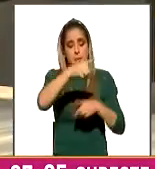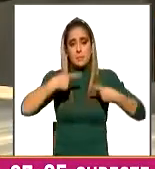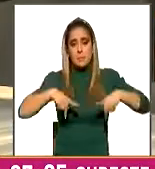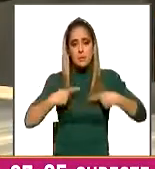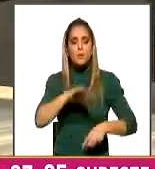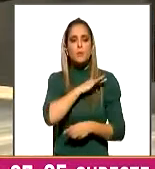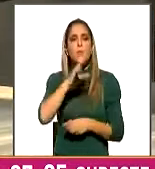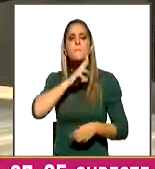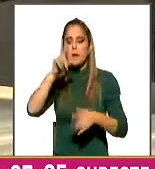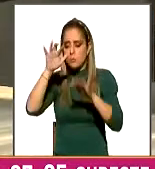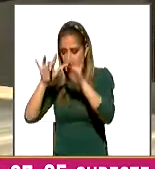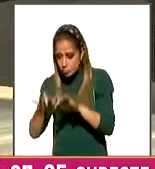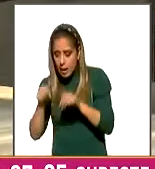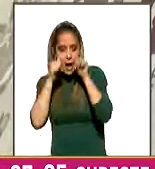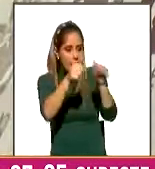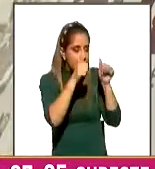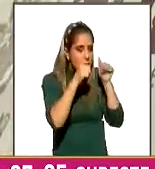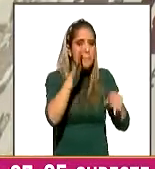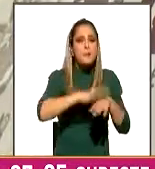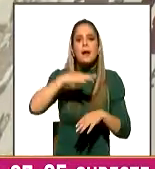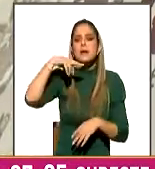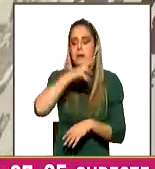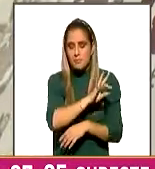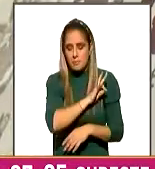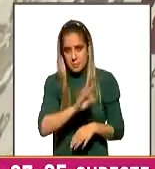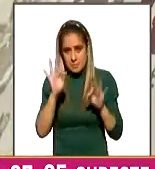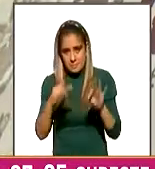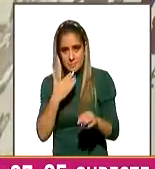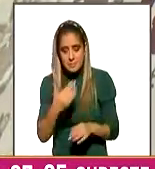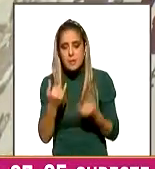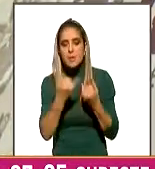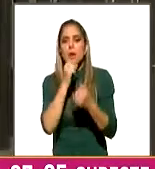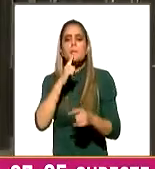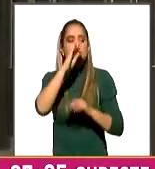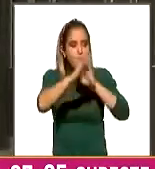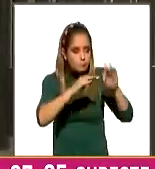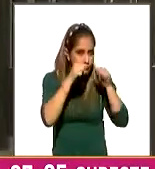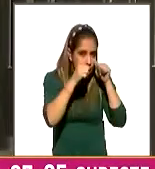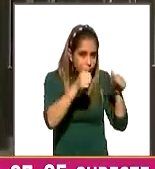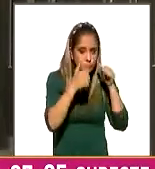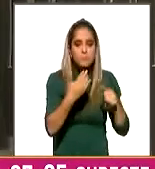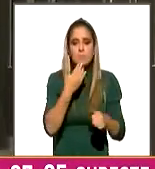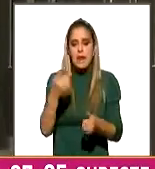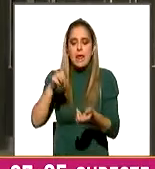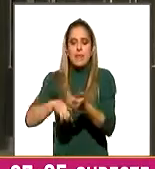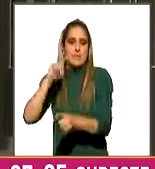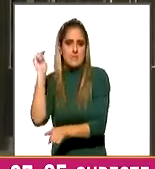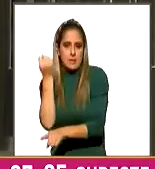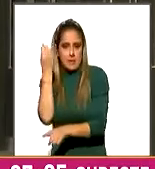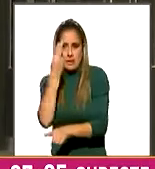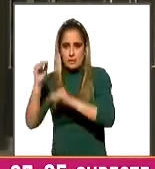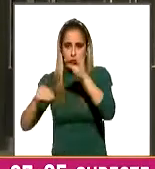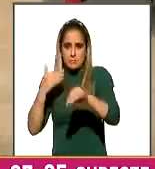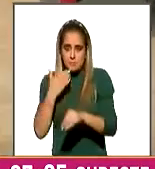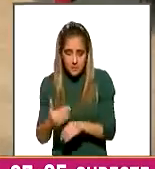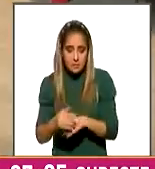mejorar esta herramienta tecnológica para que nuestros derechohabientes tengan mejores